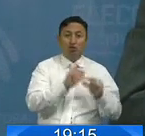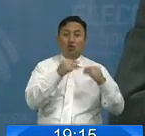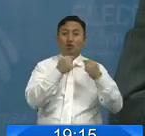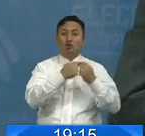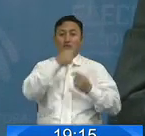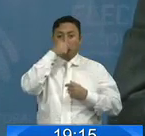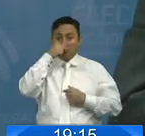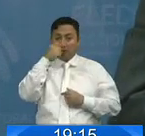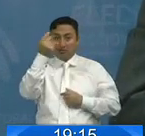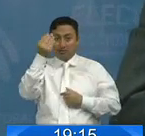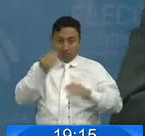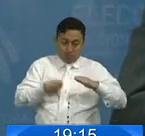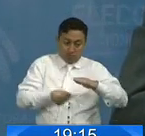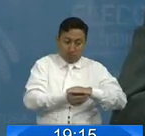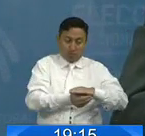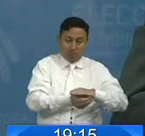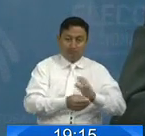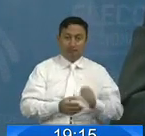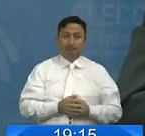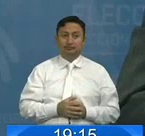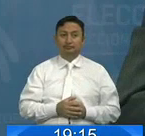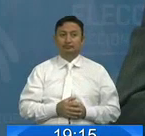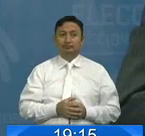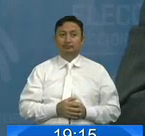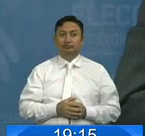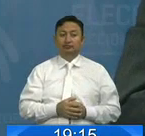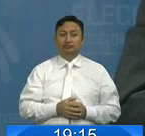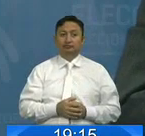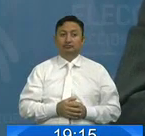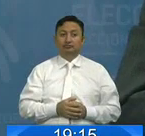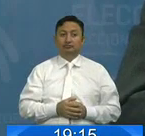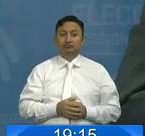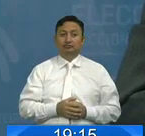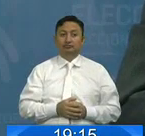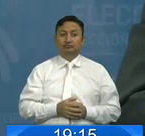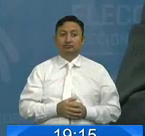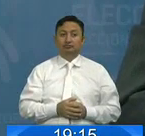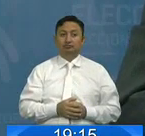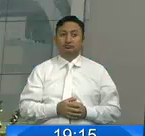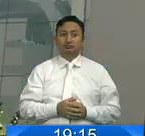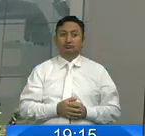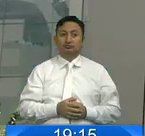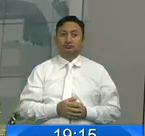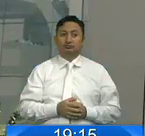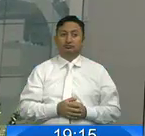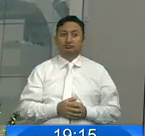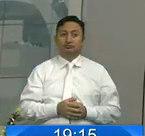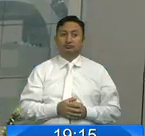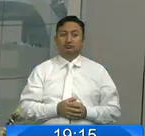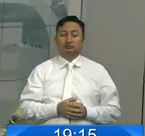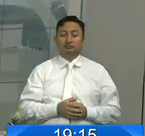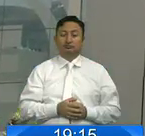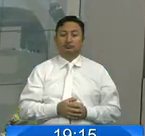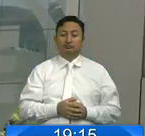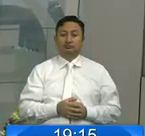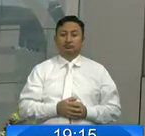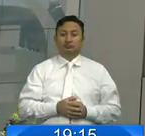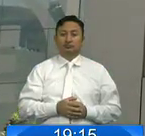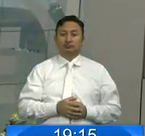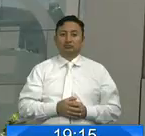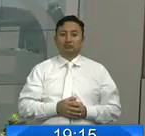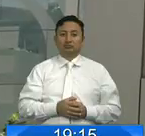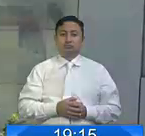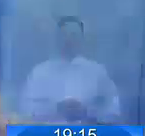infiltración de algunos caudillos ligados al narcotráfico e influencia con las autoridades que puedan ser elegidas. Informó Héctor